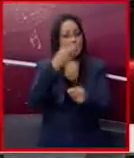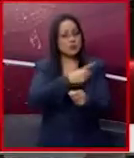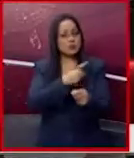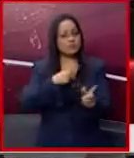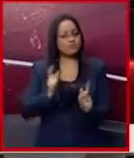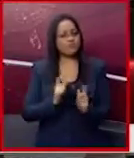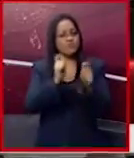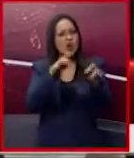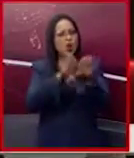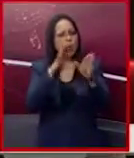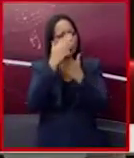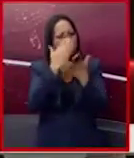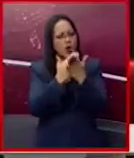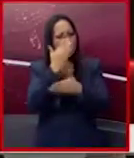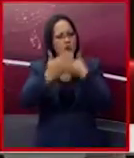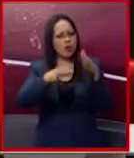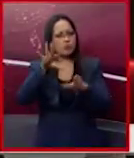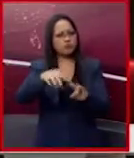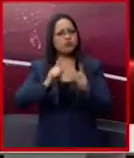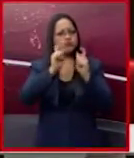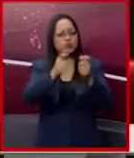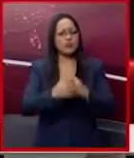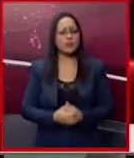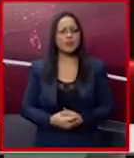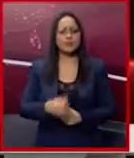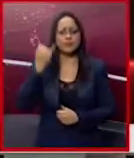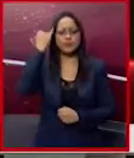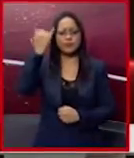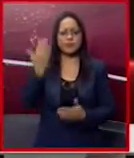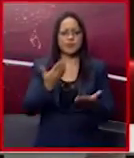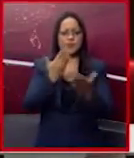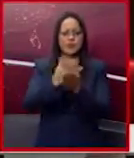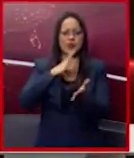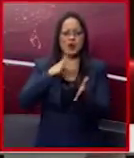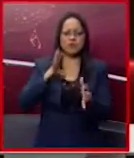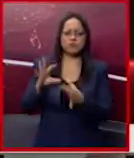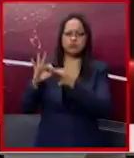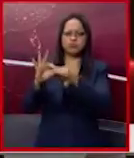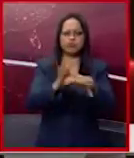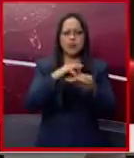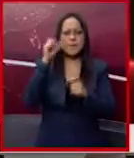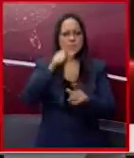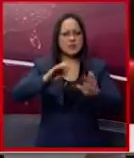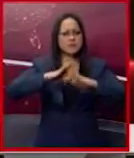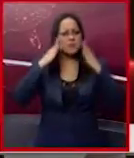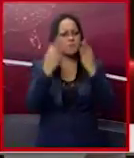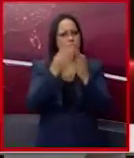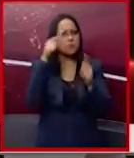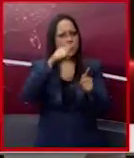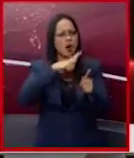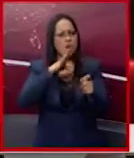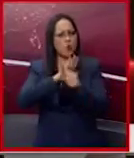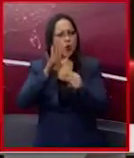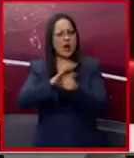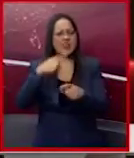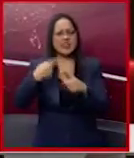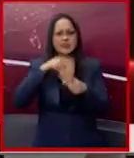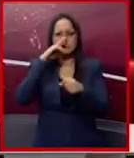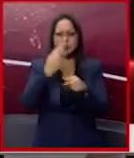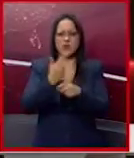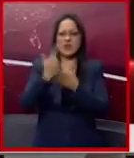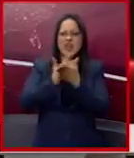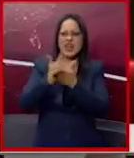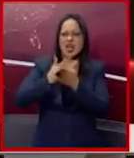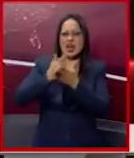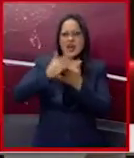autónomos. En la iniciativa se propone unificar la denominación de Contralor a Contralor General, materia de